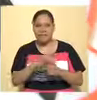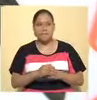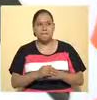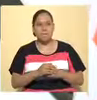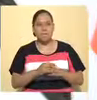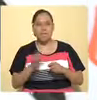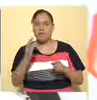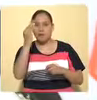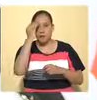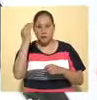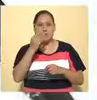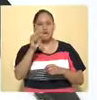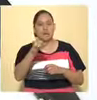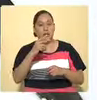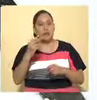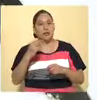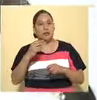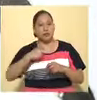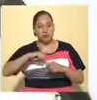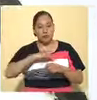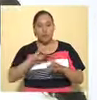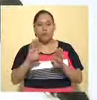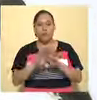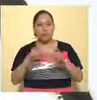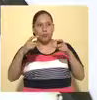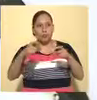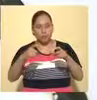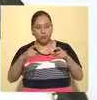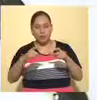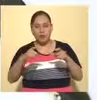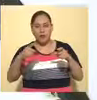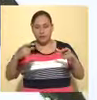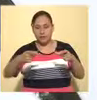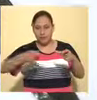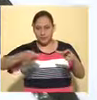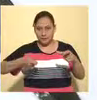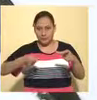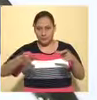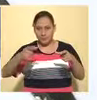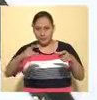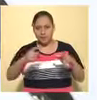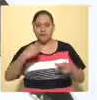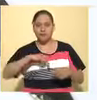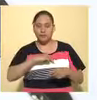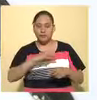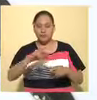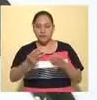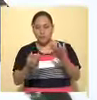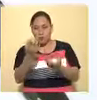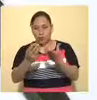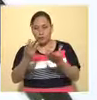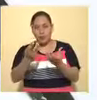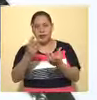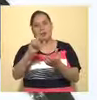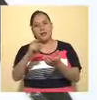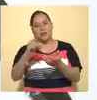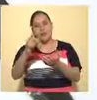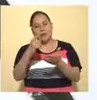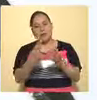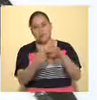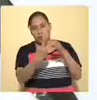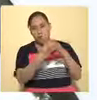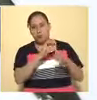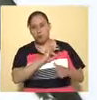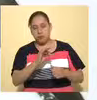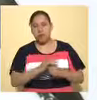podemos es horrible hacer es ponerlo sobre un comalito. Ajá. Y lo vamos a asar y luego ya lo podemos moler. Entonces,